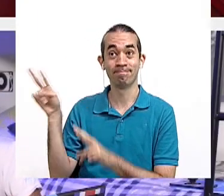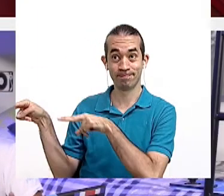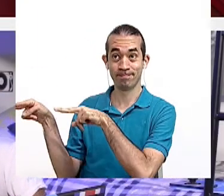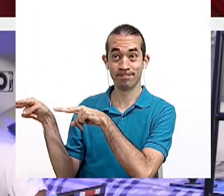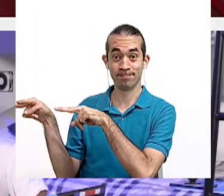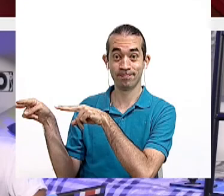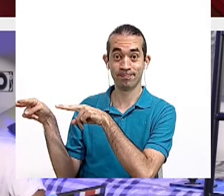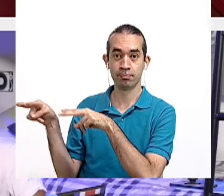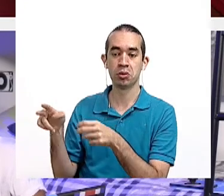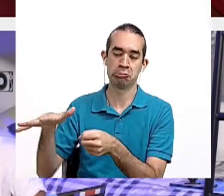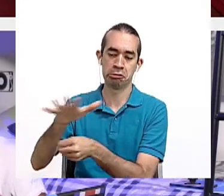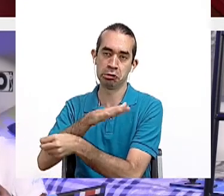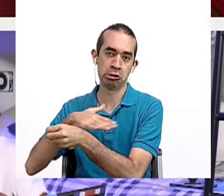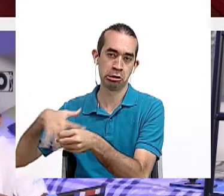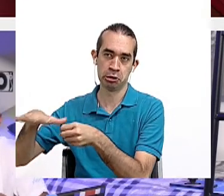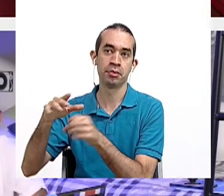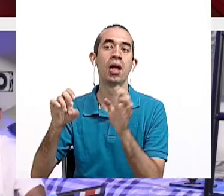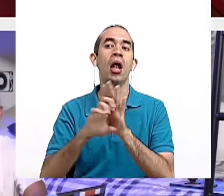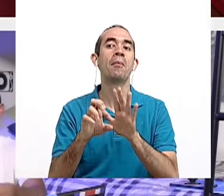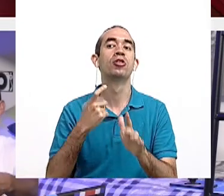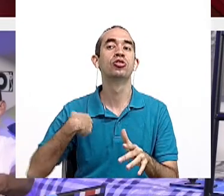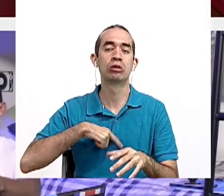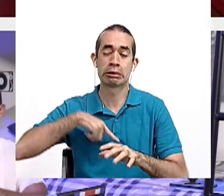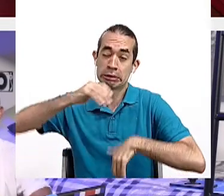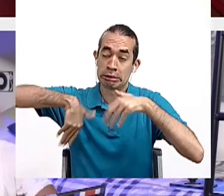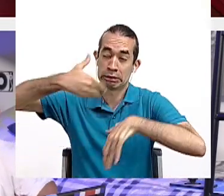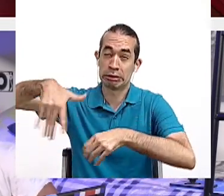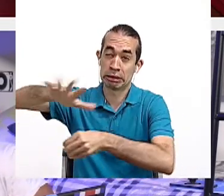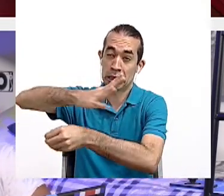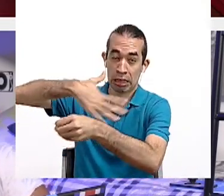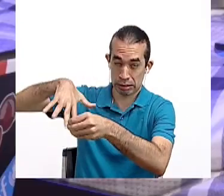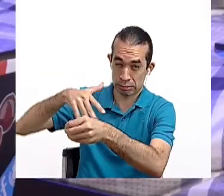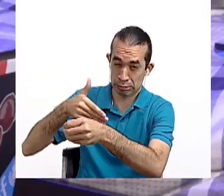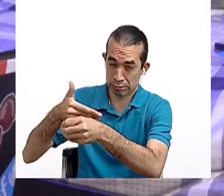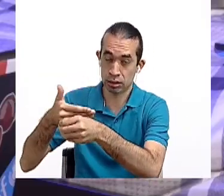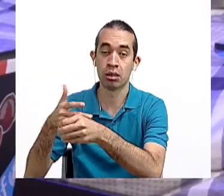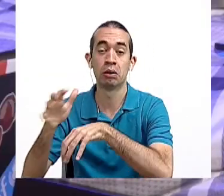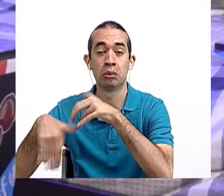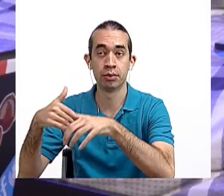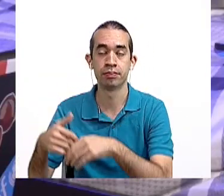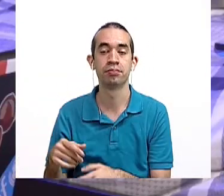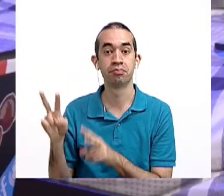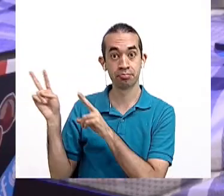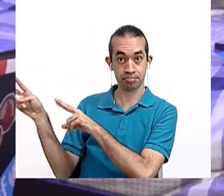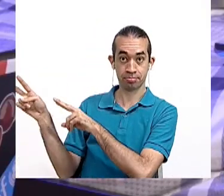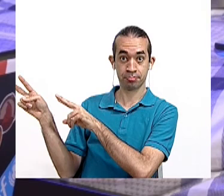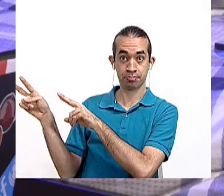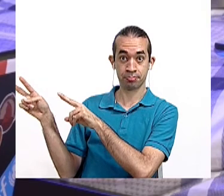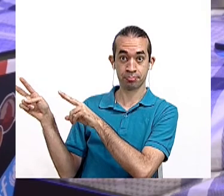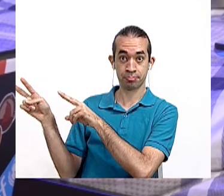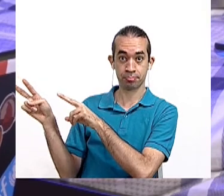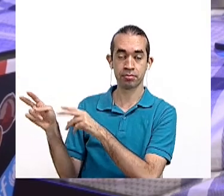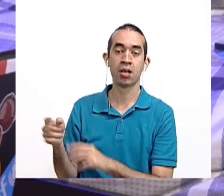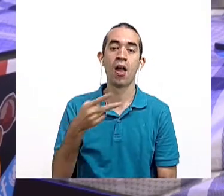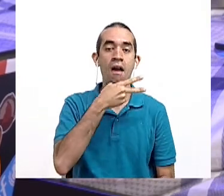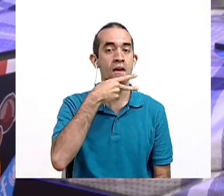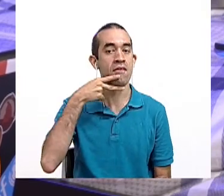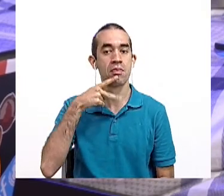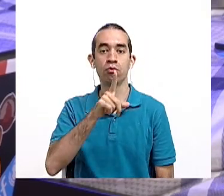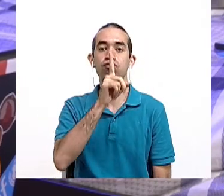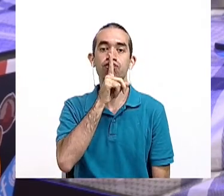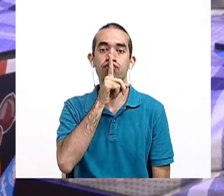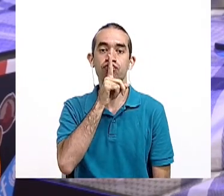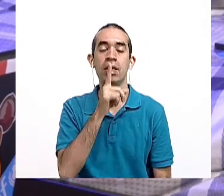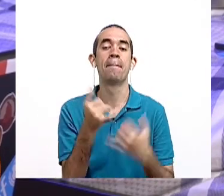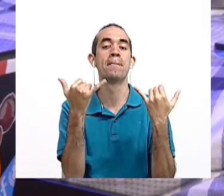es una pequeña isla. Por ejemplo, tuvimos que nadar hasta el callo más cercano. Cayo con ella es una conjugación del verbo callar